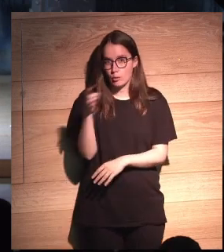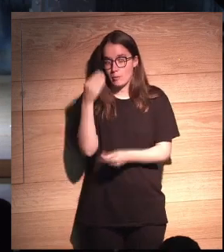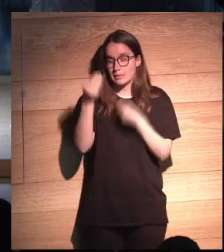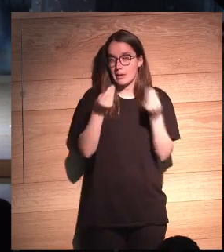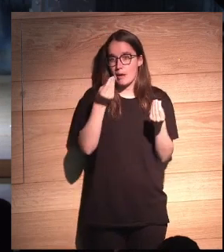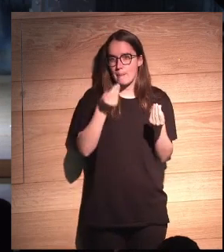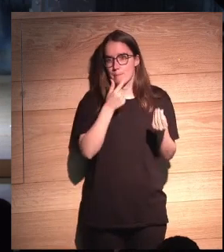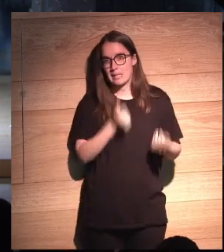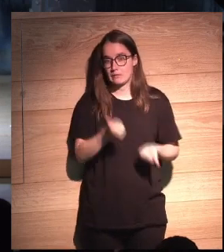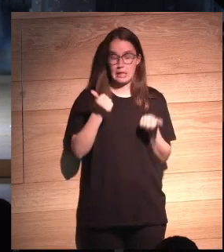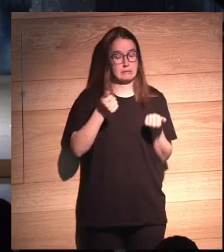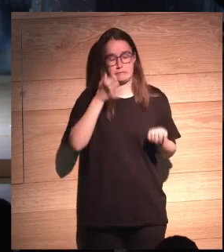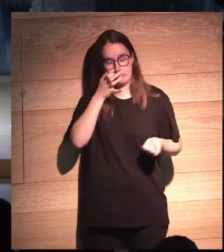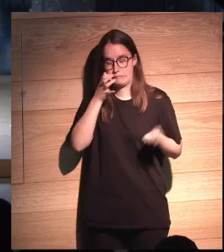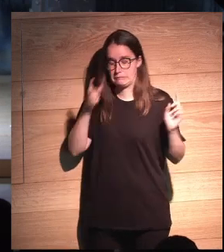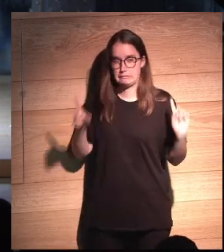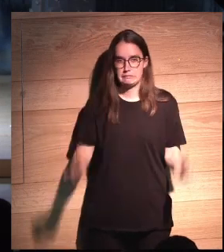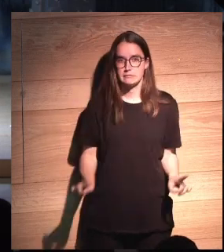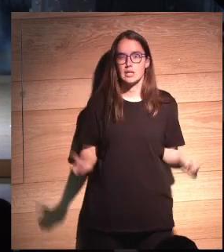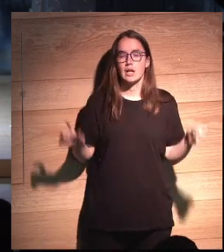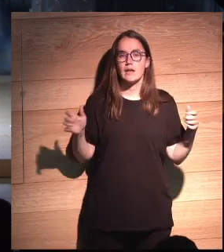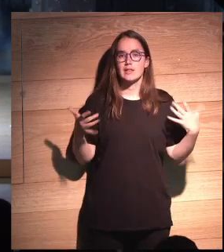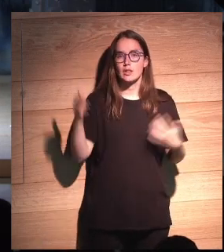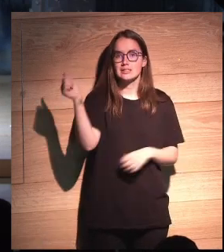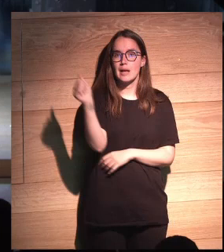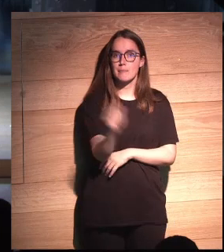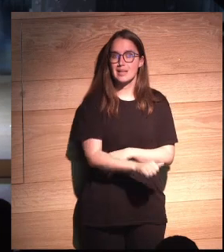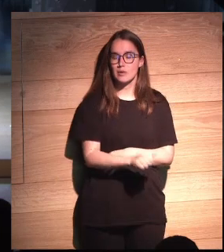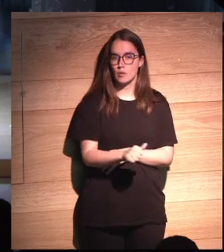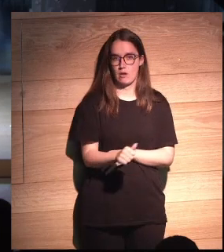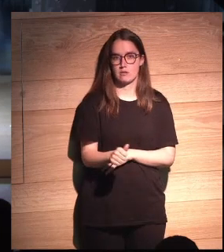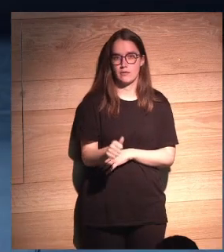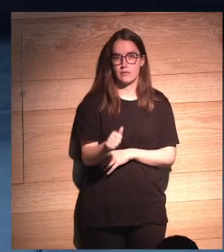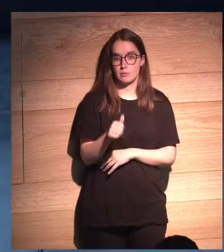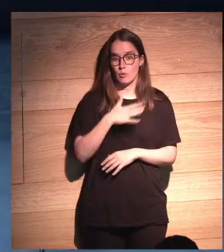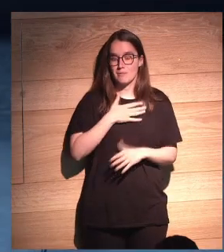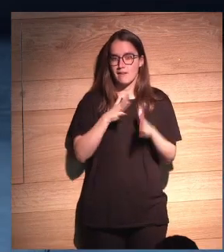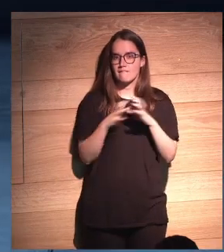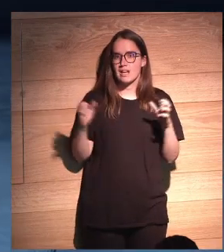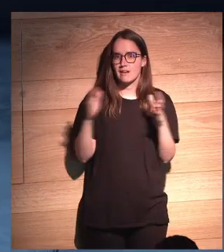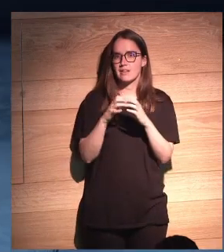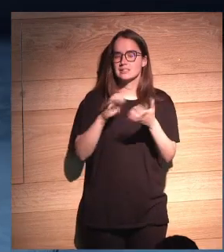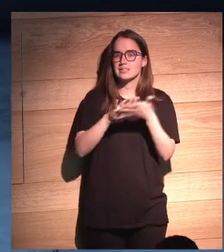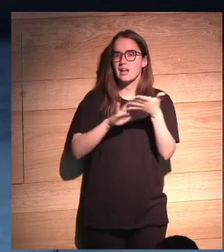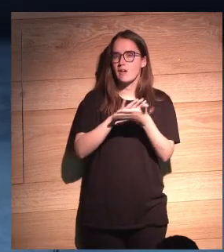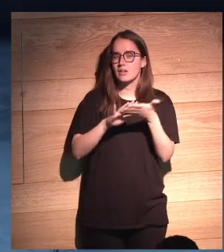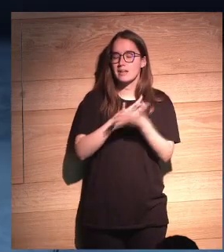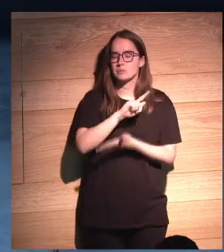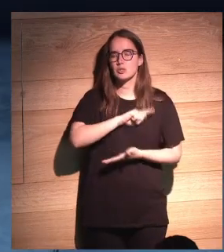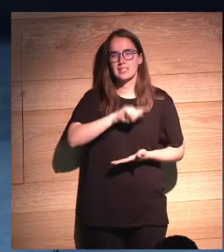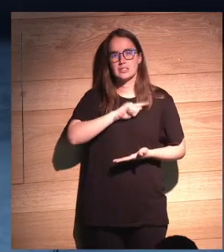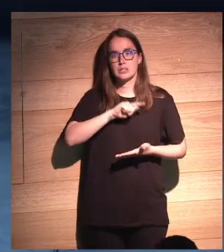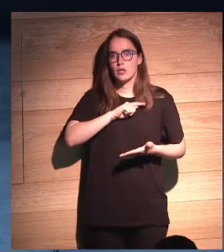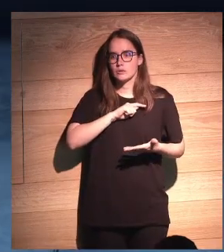podía ser un poquito más fácil que esto. Entonces, la peli nace un poco de mis ganas por abordar esa